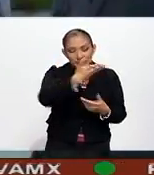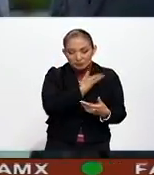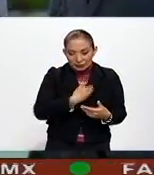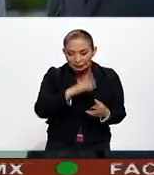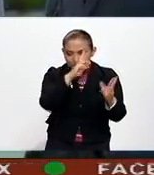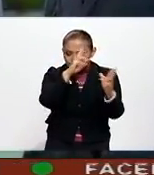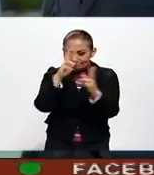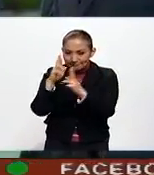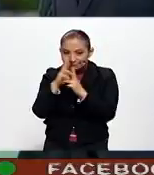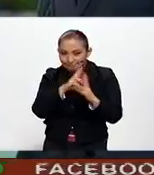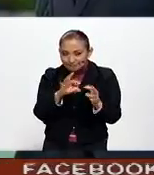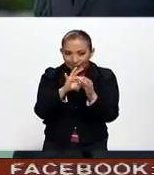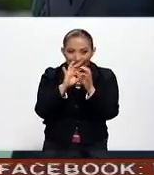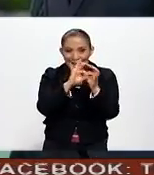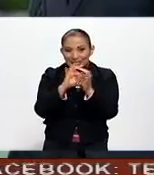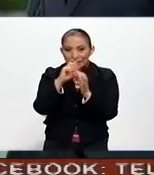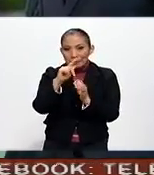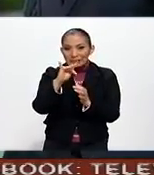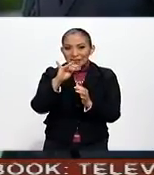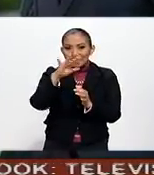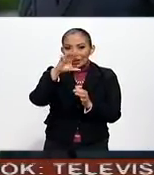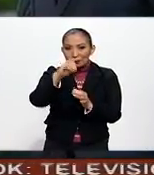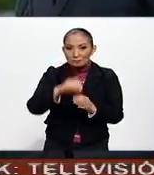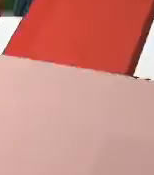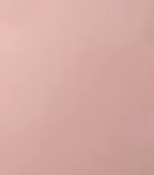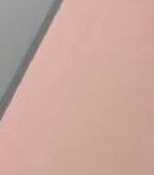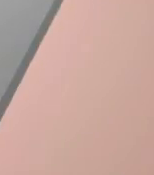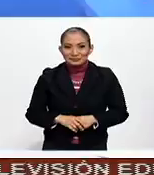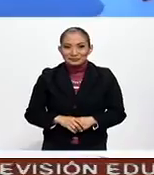que conforman la Alianza del Pacífico.